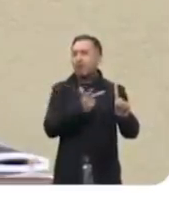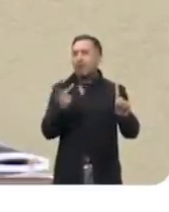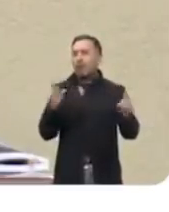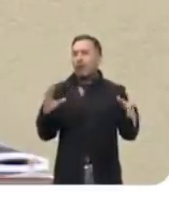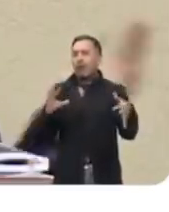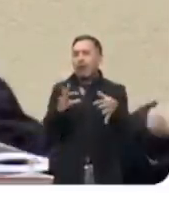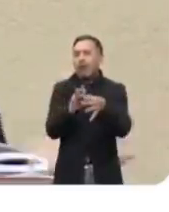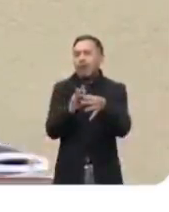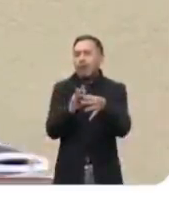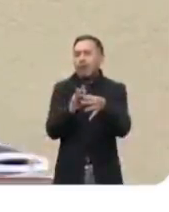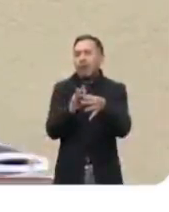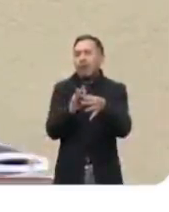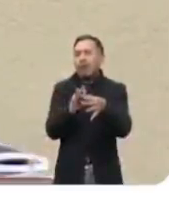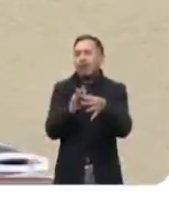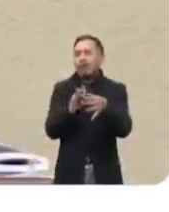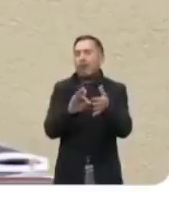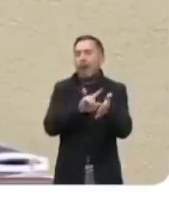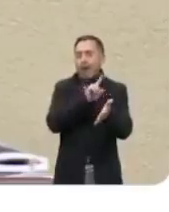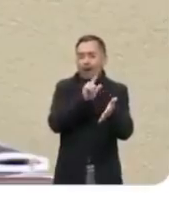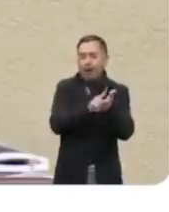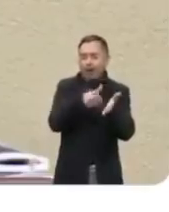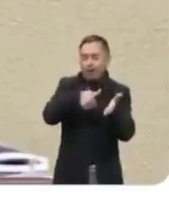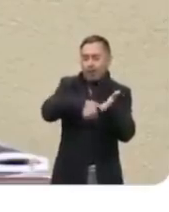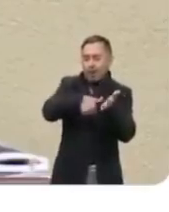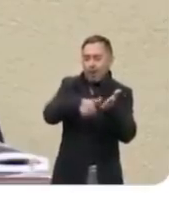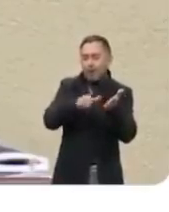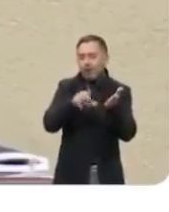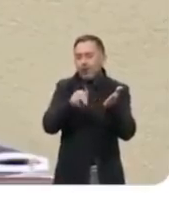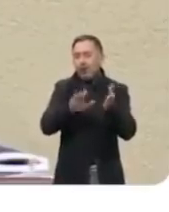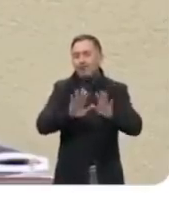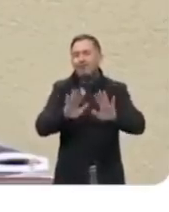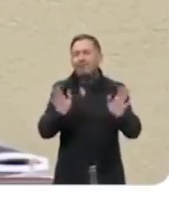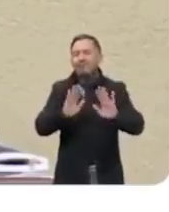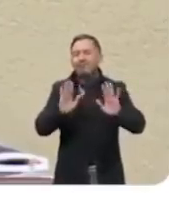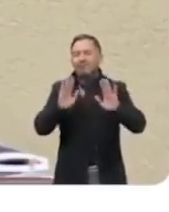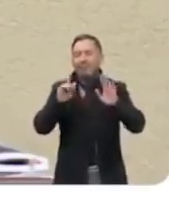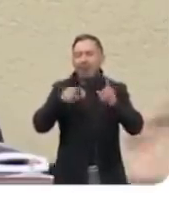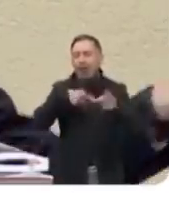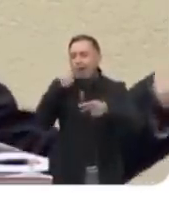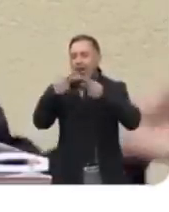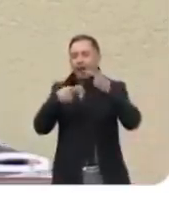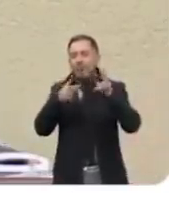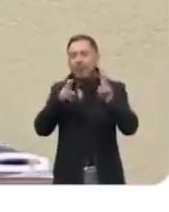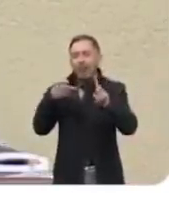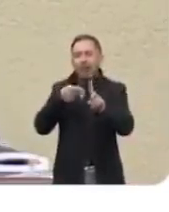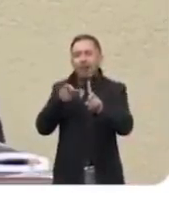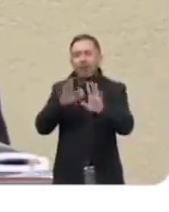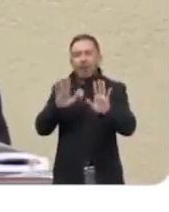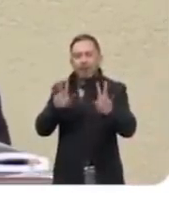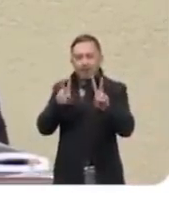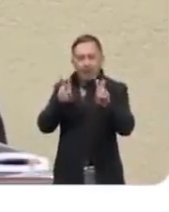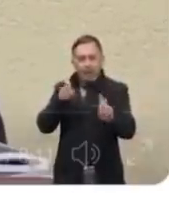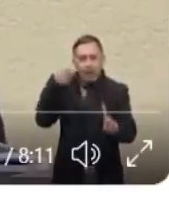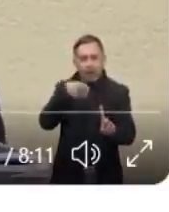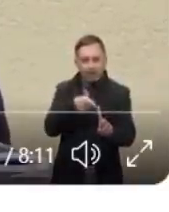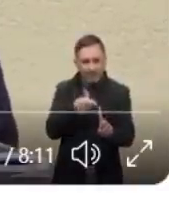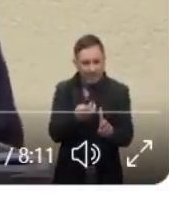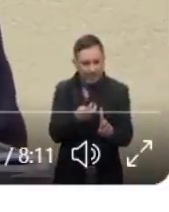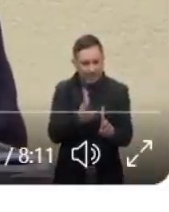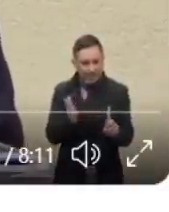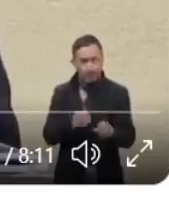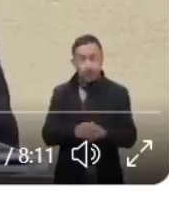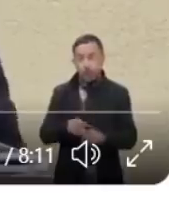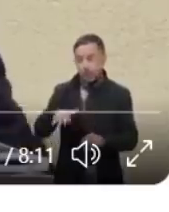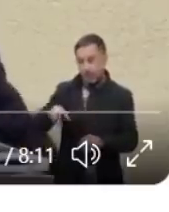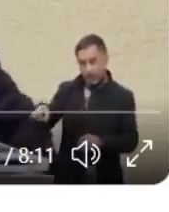sí jurídico o no que sea es el verdadero tema lo dijo hace un momento el consejero la llama si lo que se